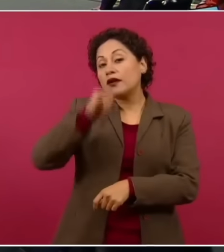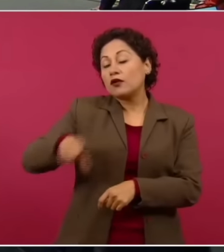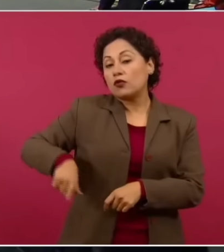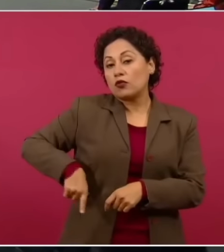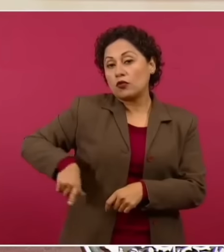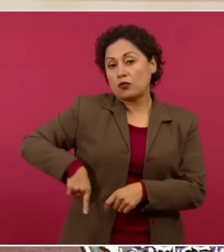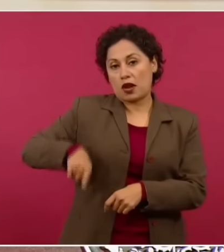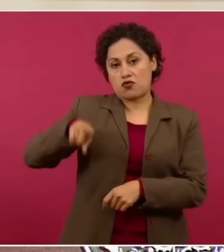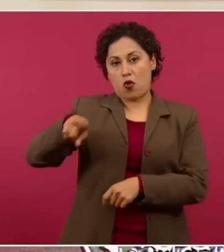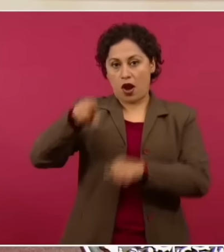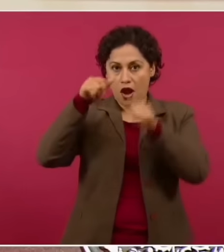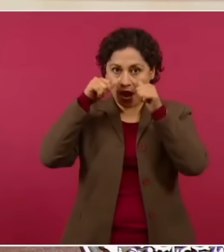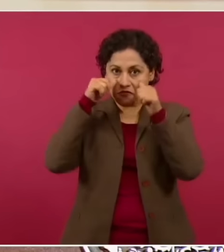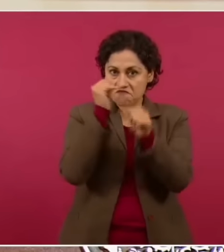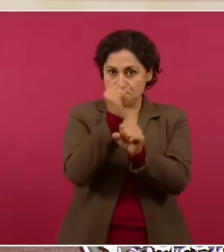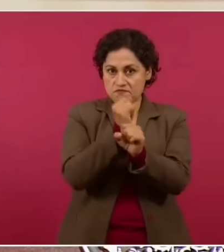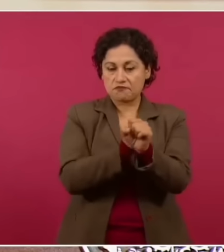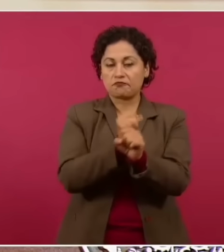con mucha